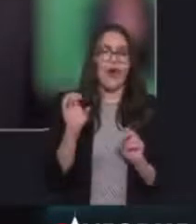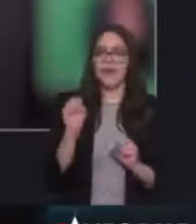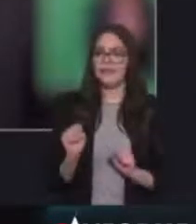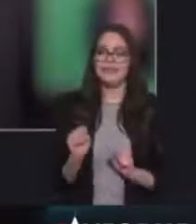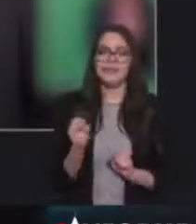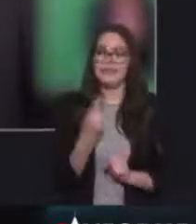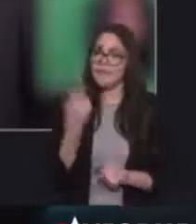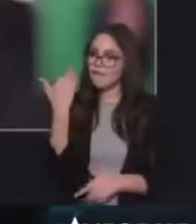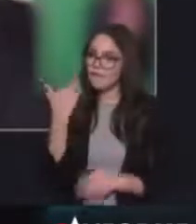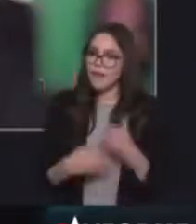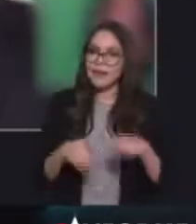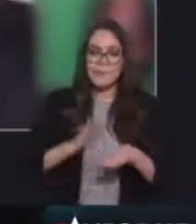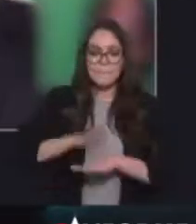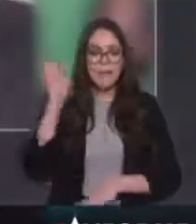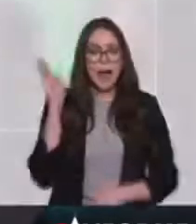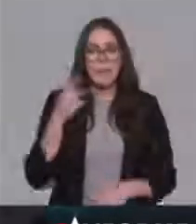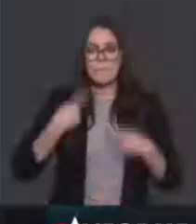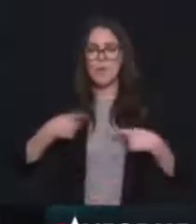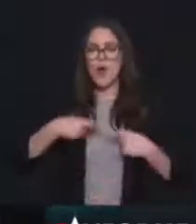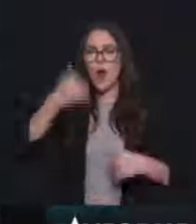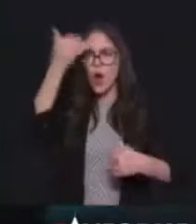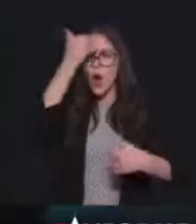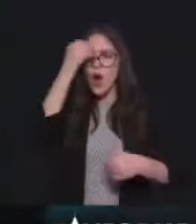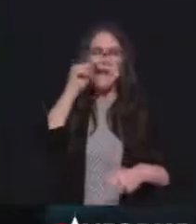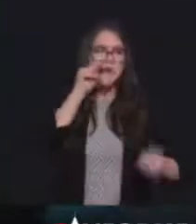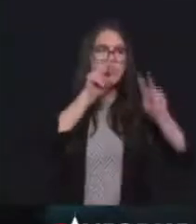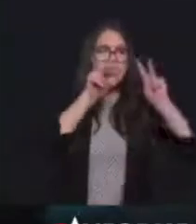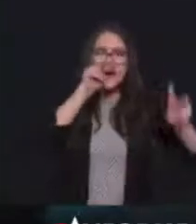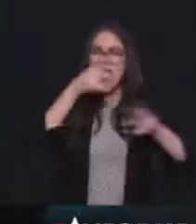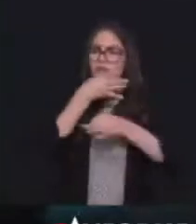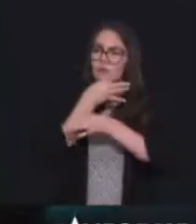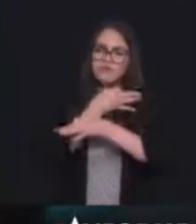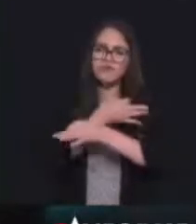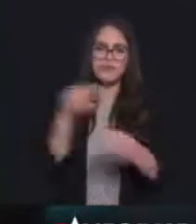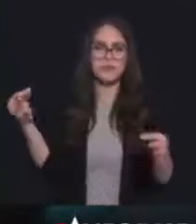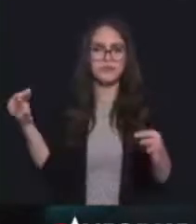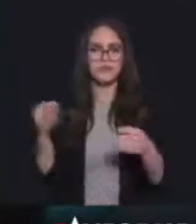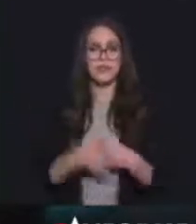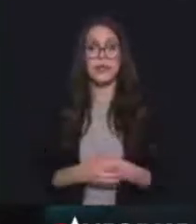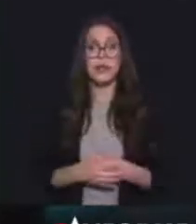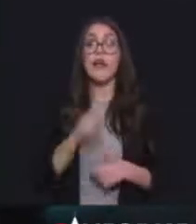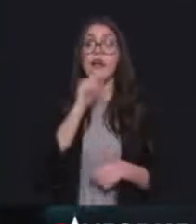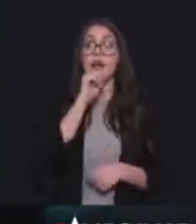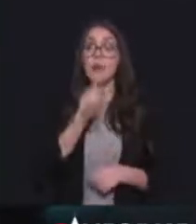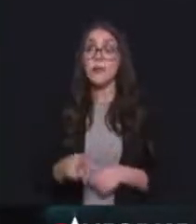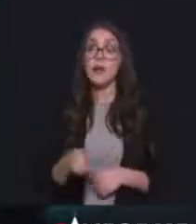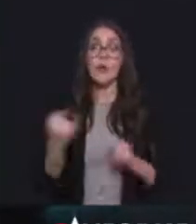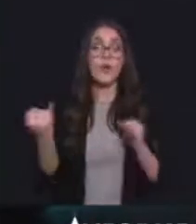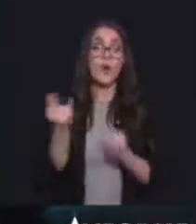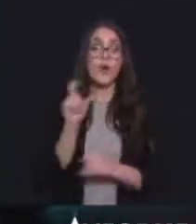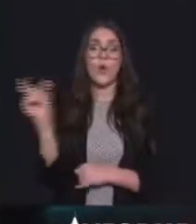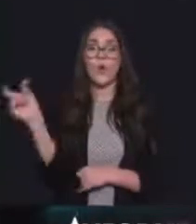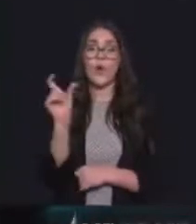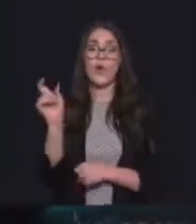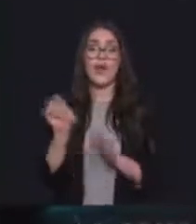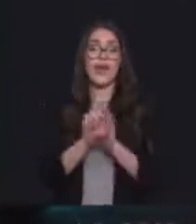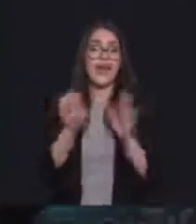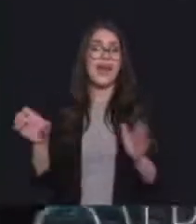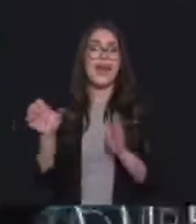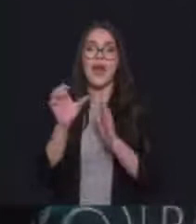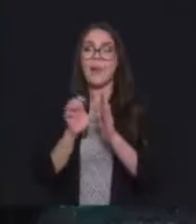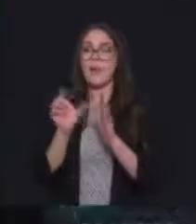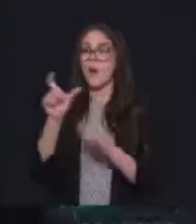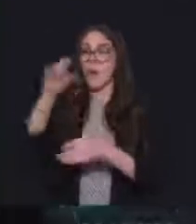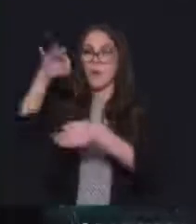estamos añadiendo allí es que se tenga que poner el mismo número de casillas que en una elección constitucional, como